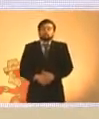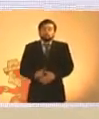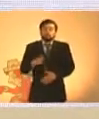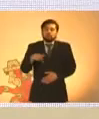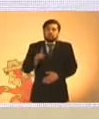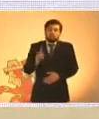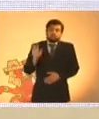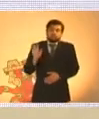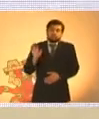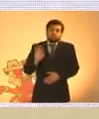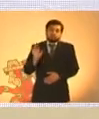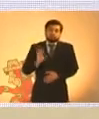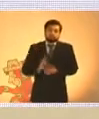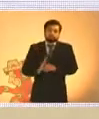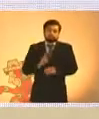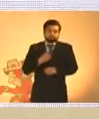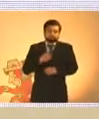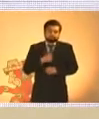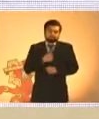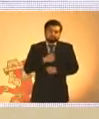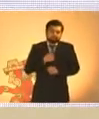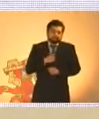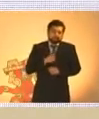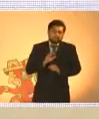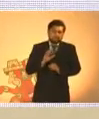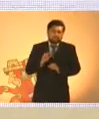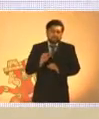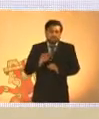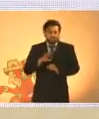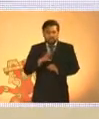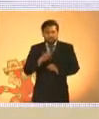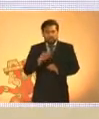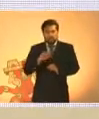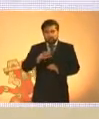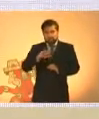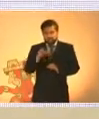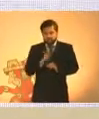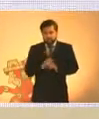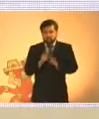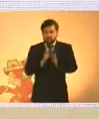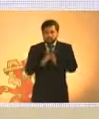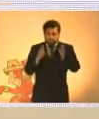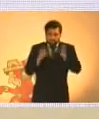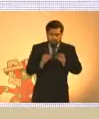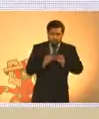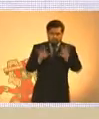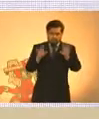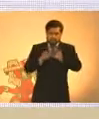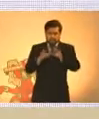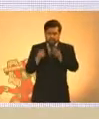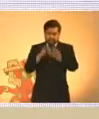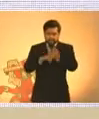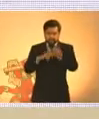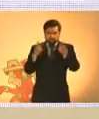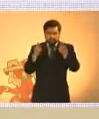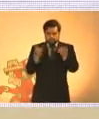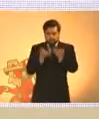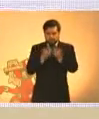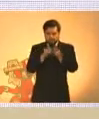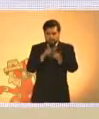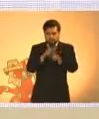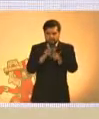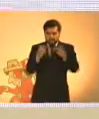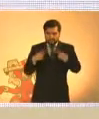fortuna se publicaron con posibilidad varias novelas sobre con el mismo personaje de